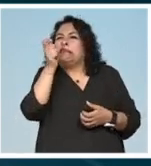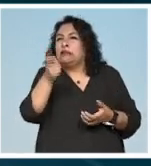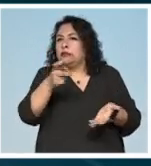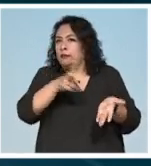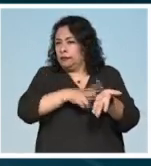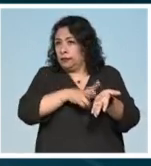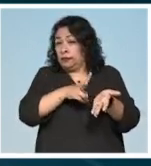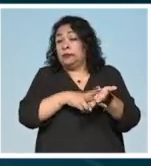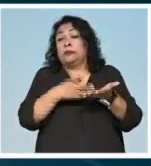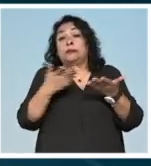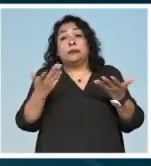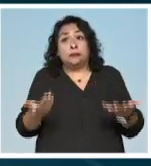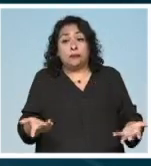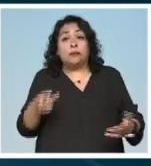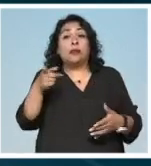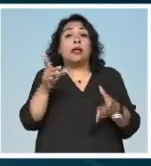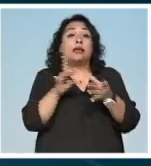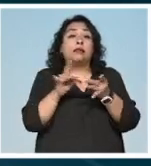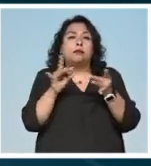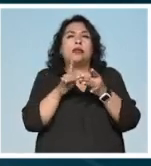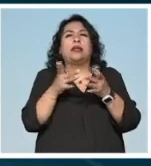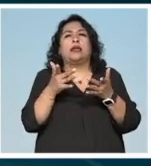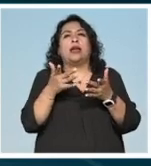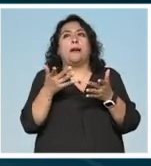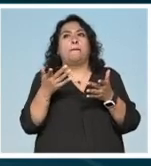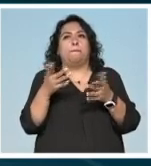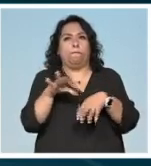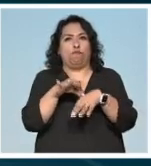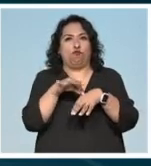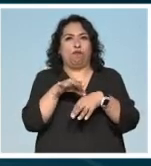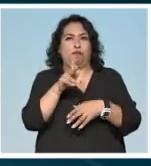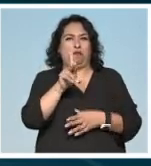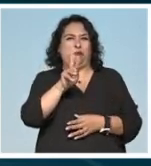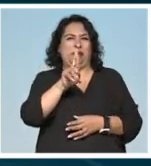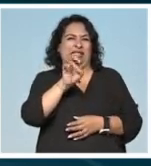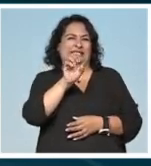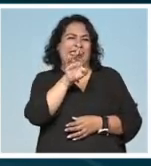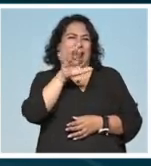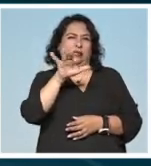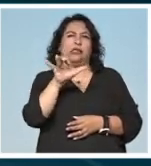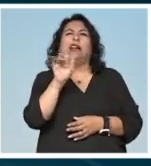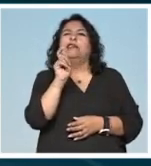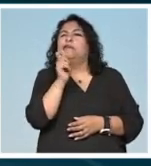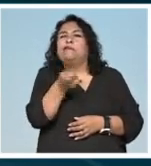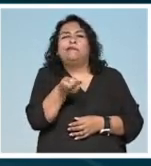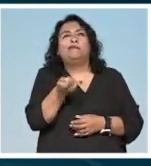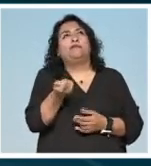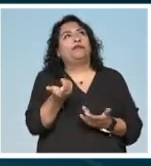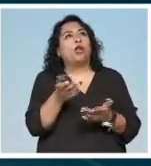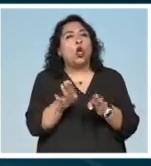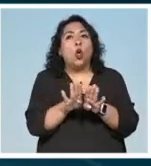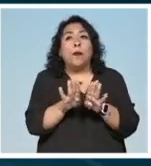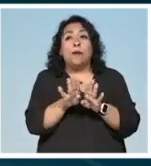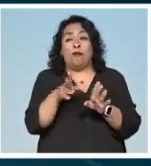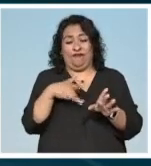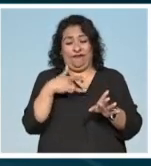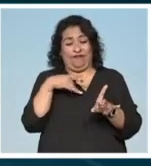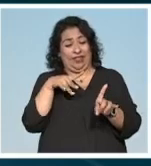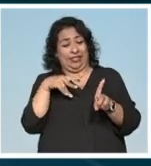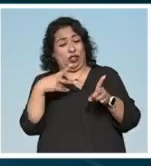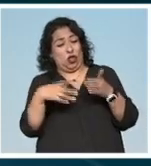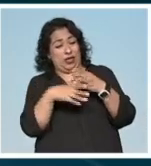entonces, cuando él habla de la producción de presencia, digamos, apela a que la percepción del